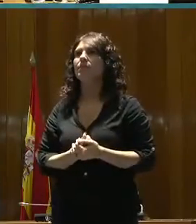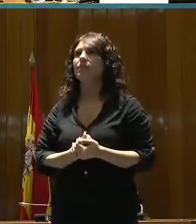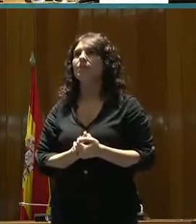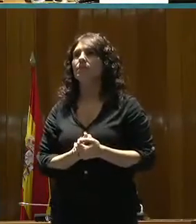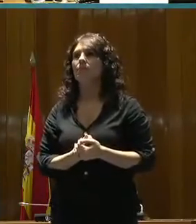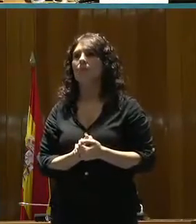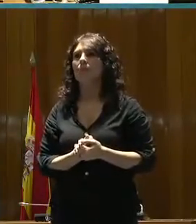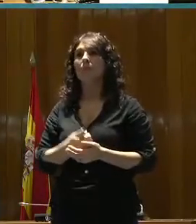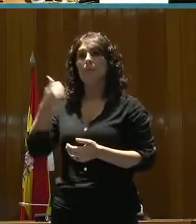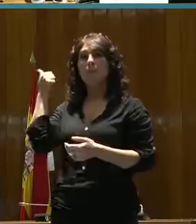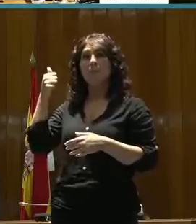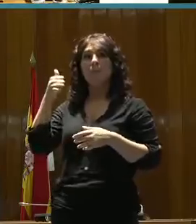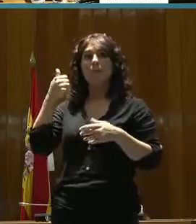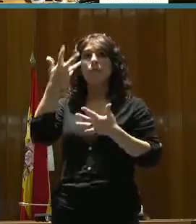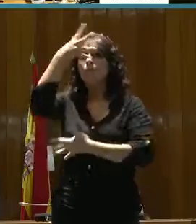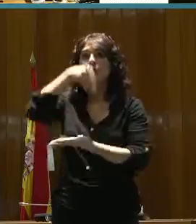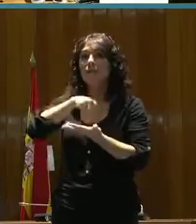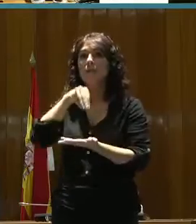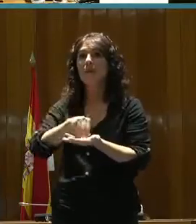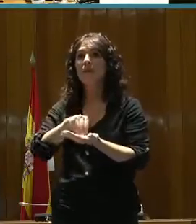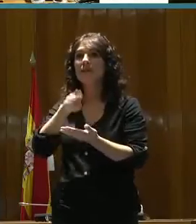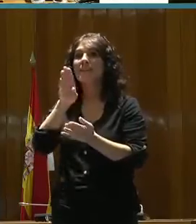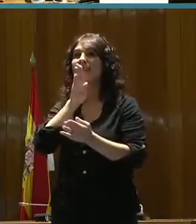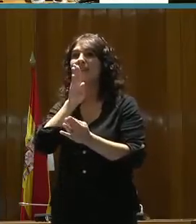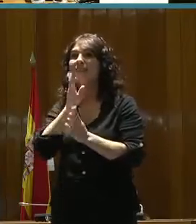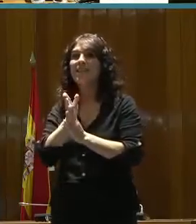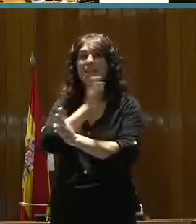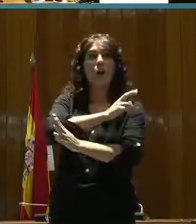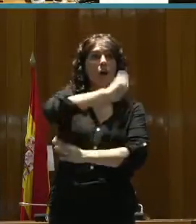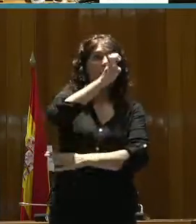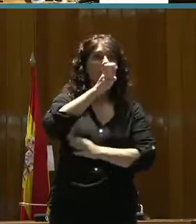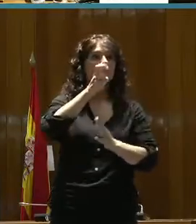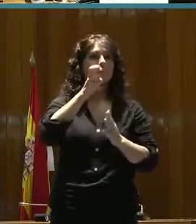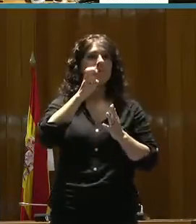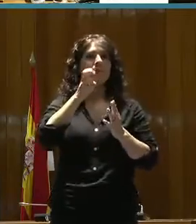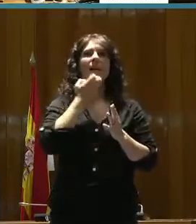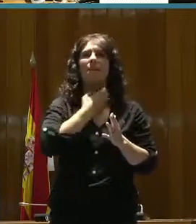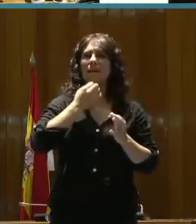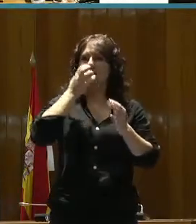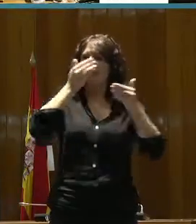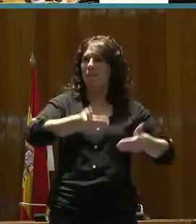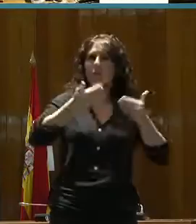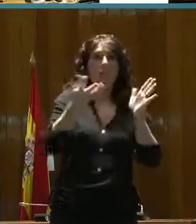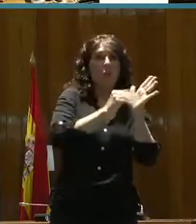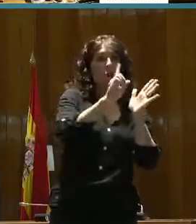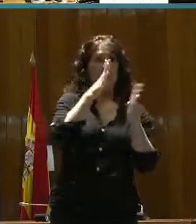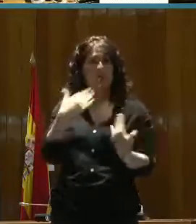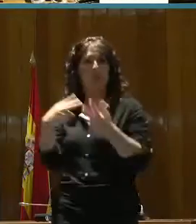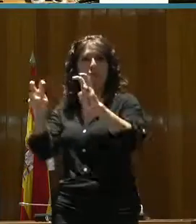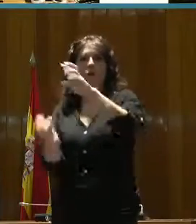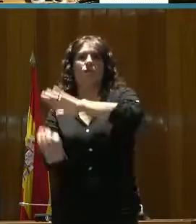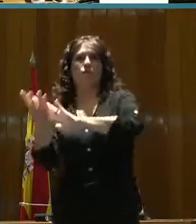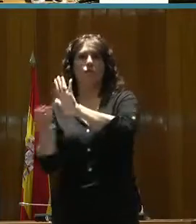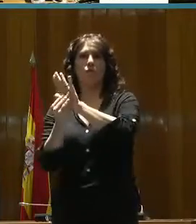Que son aspectos que muchas veces, como decía, no se incluyen en gramáticas descriptivas tradicionales. Y de nuevo, para que vean